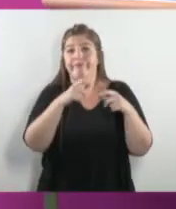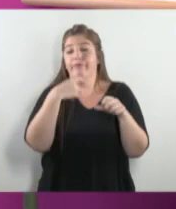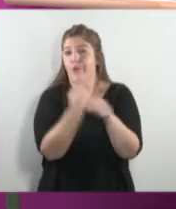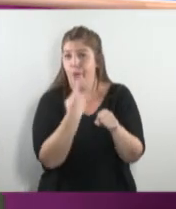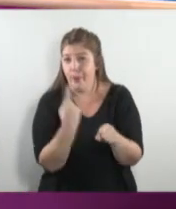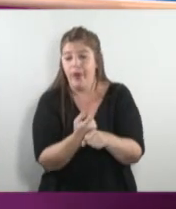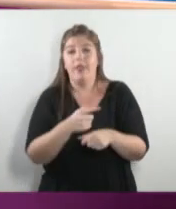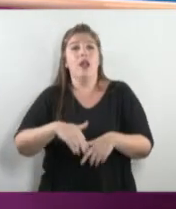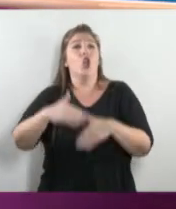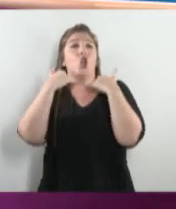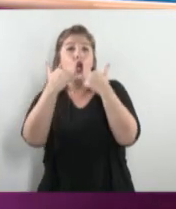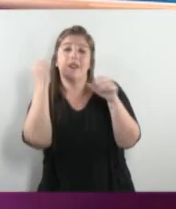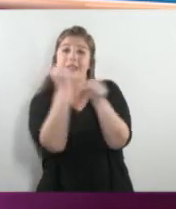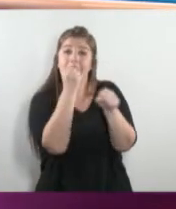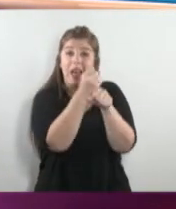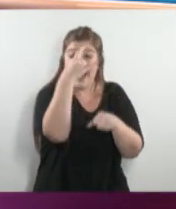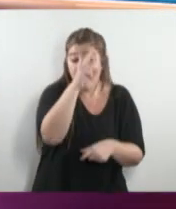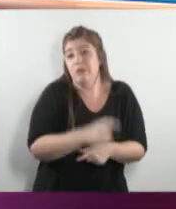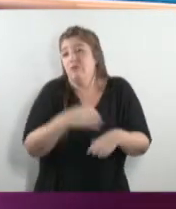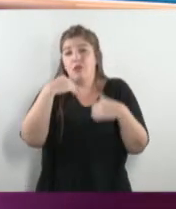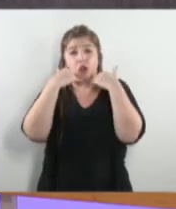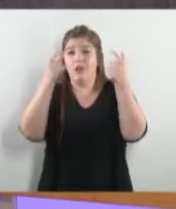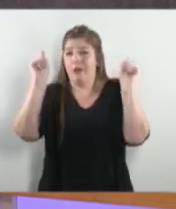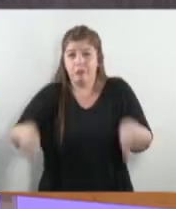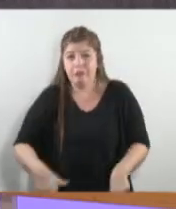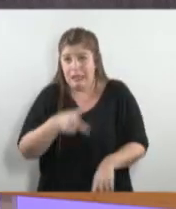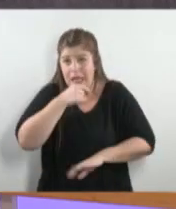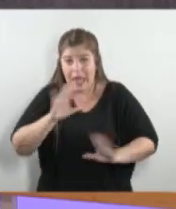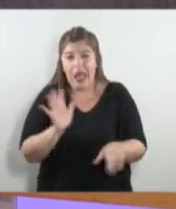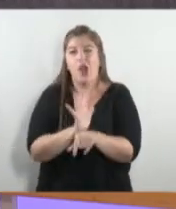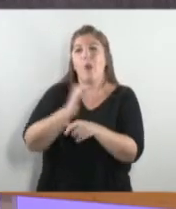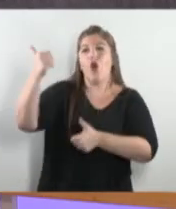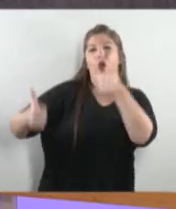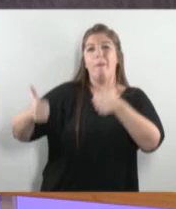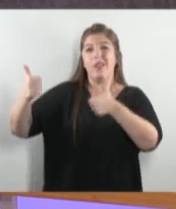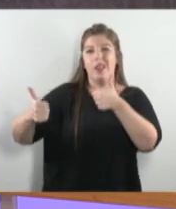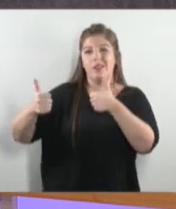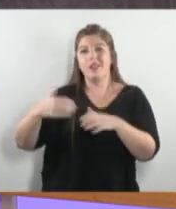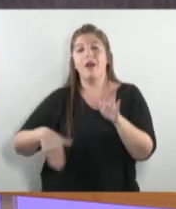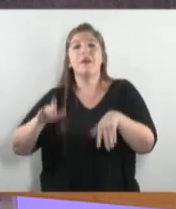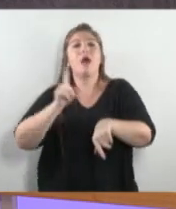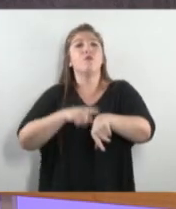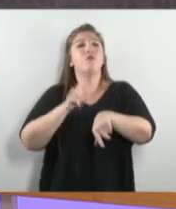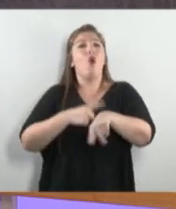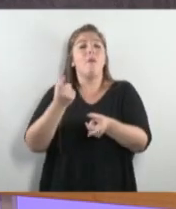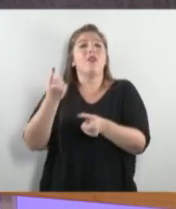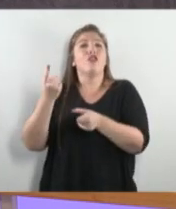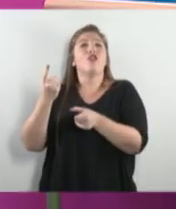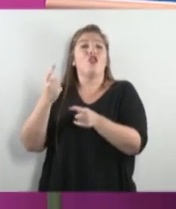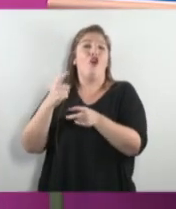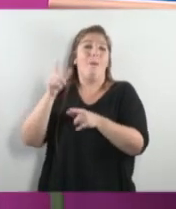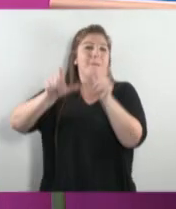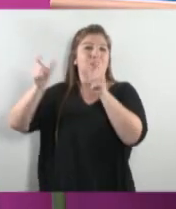trabajar con las vacas, no saben hacer nada. Hay una competencia ahí fuerte, sobre todo también, para una época donde la inmigración empieza a